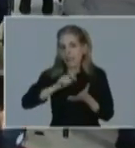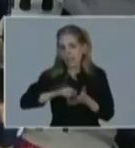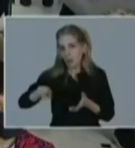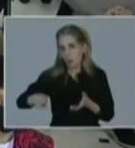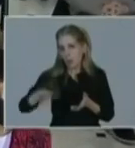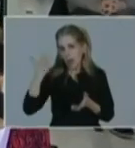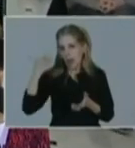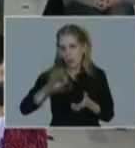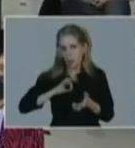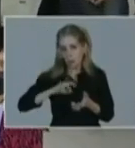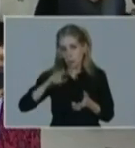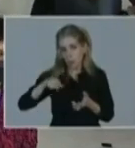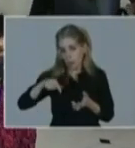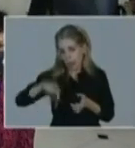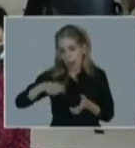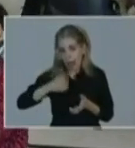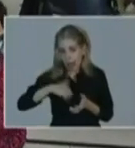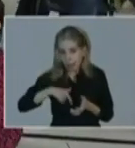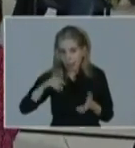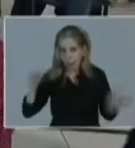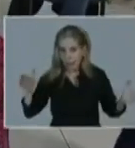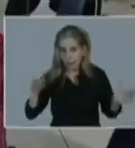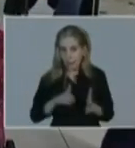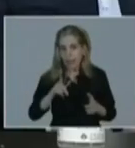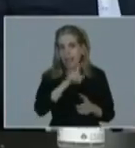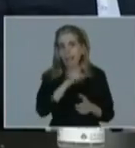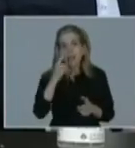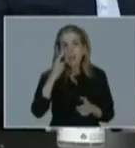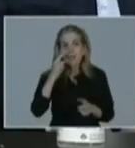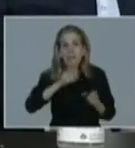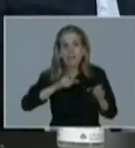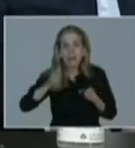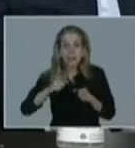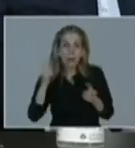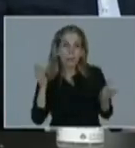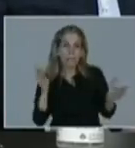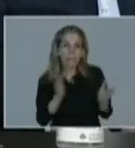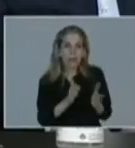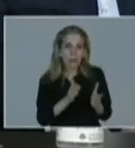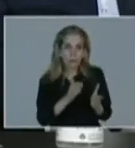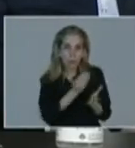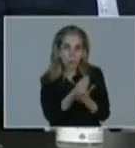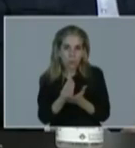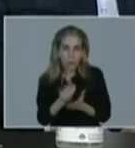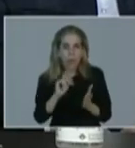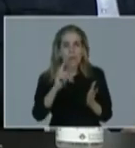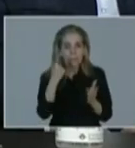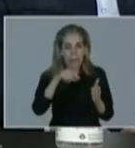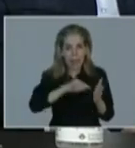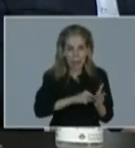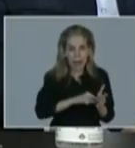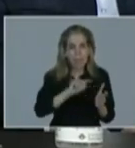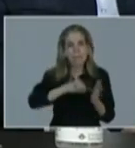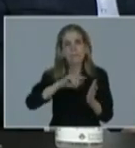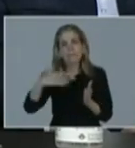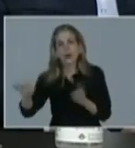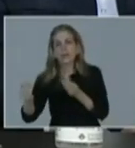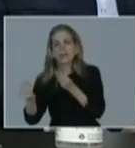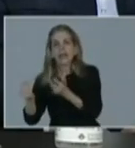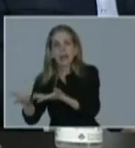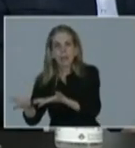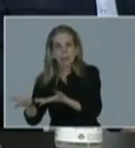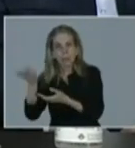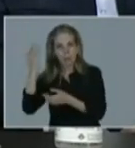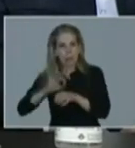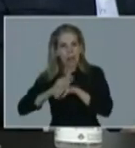de personas. Bueno, los especialistas dicen que entre los que no se sabe, por el porcentaje, estamos en 500 mil. Por